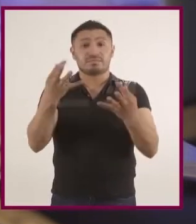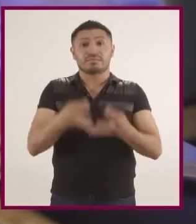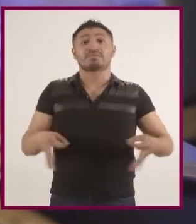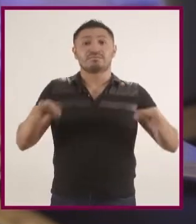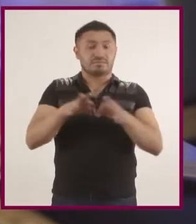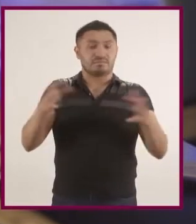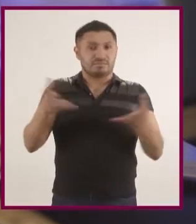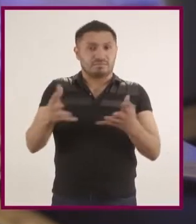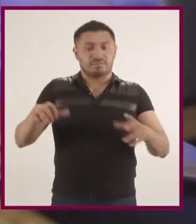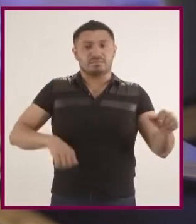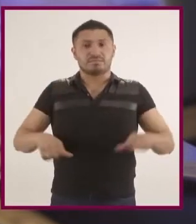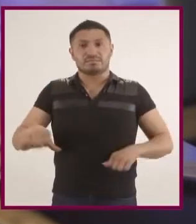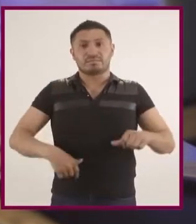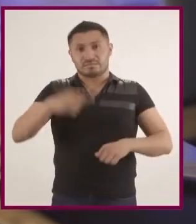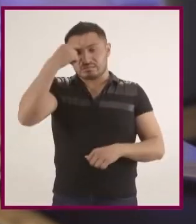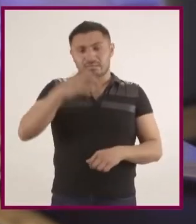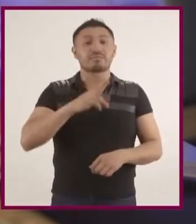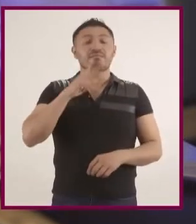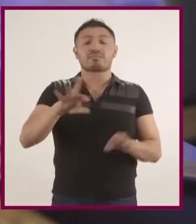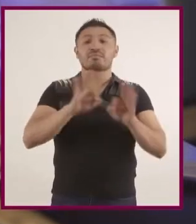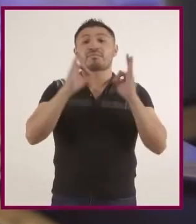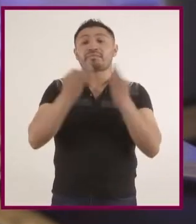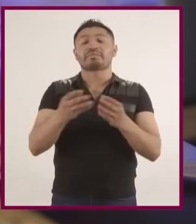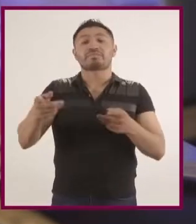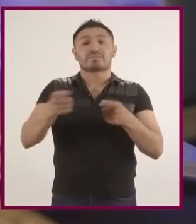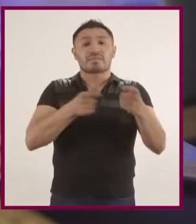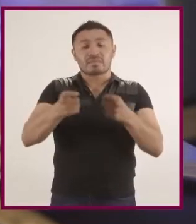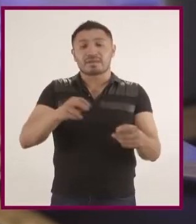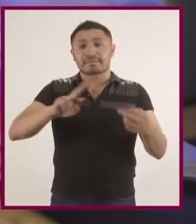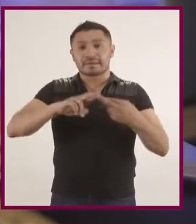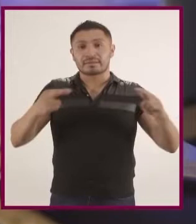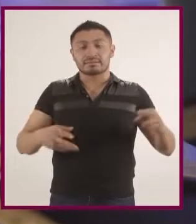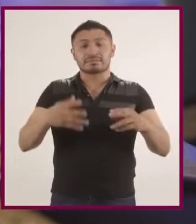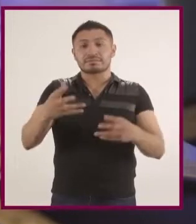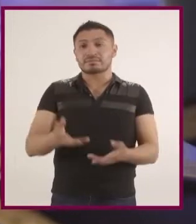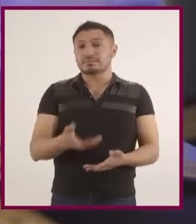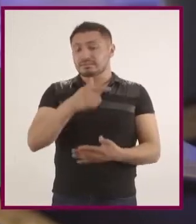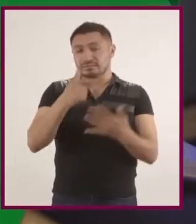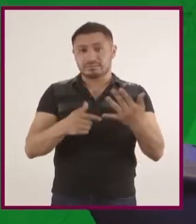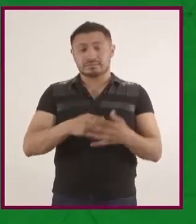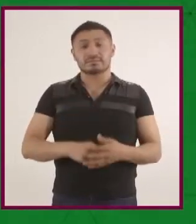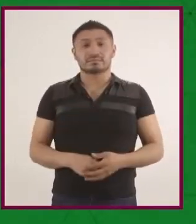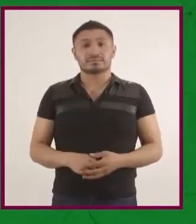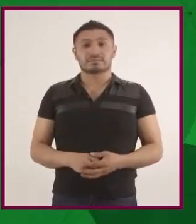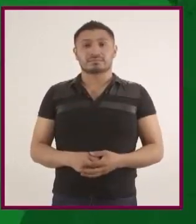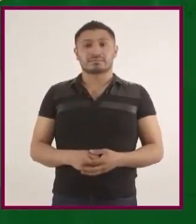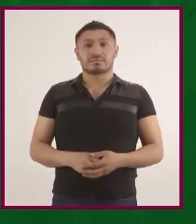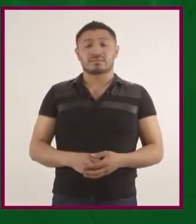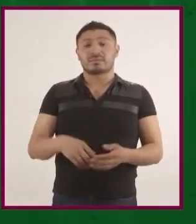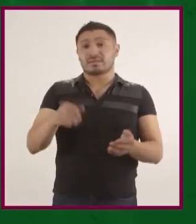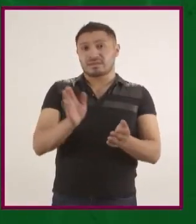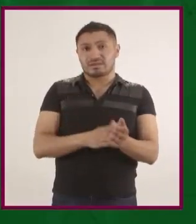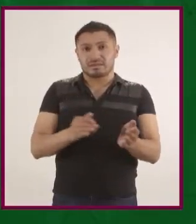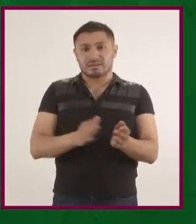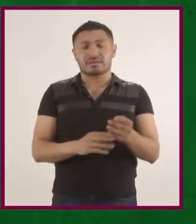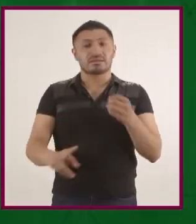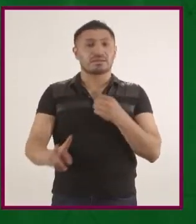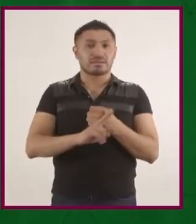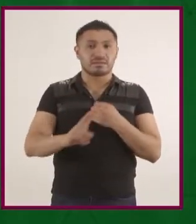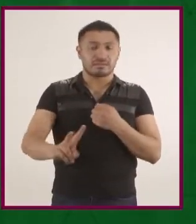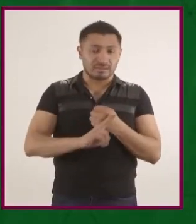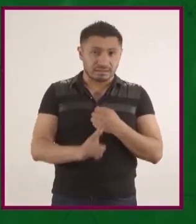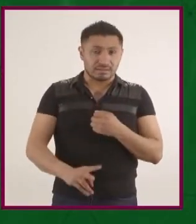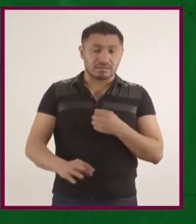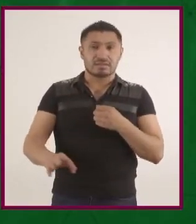es tan importante llevar a cabo acciones para mejorar la forma en la que manejamos nuestros recursos y residuos papel vidrio